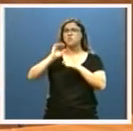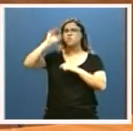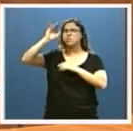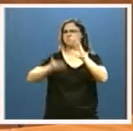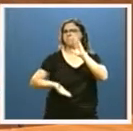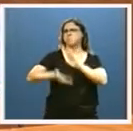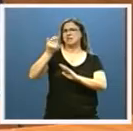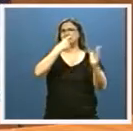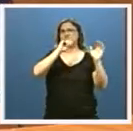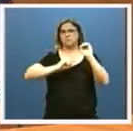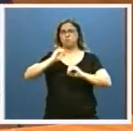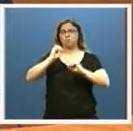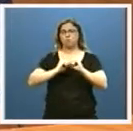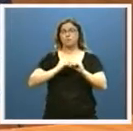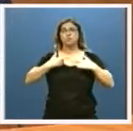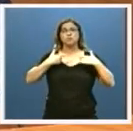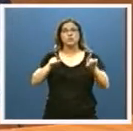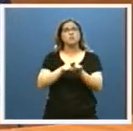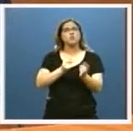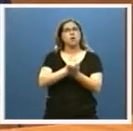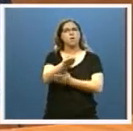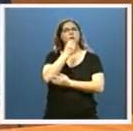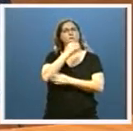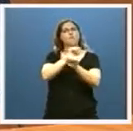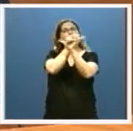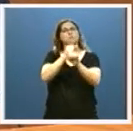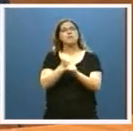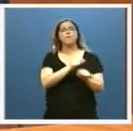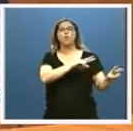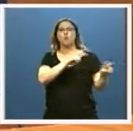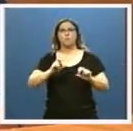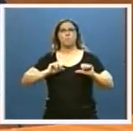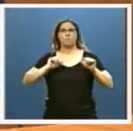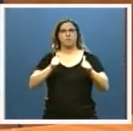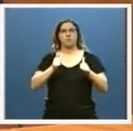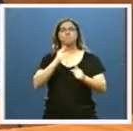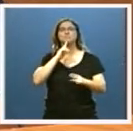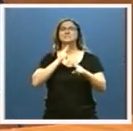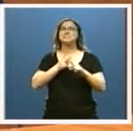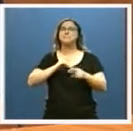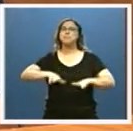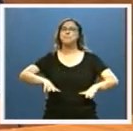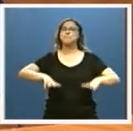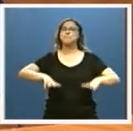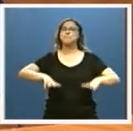en el sector agroalimentario destaca la puesta en marcha de un nuevo modelo de trabajo a través de las llamadas plataformas de competitividad